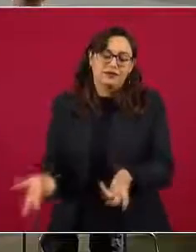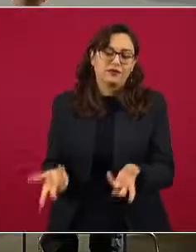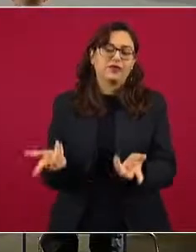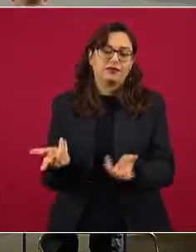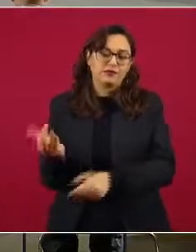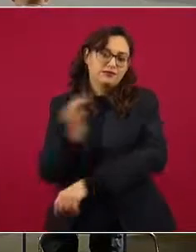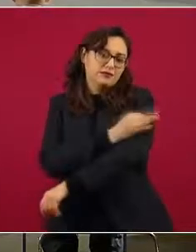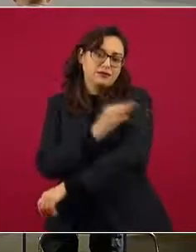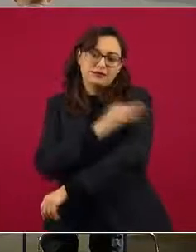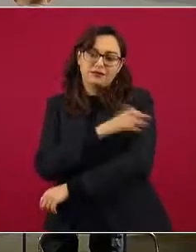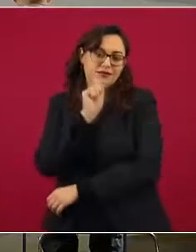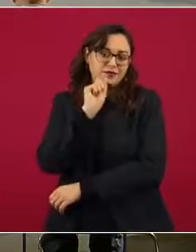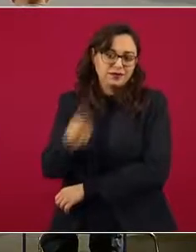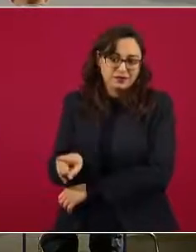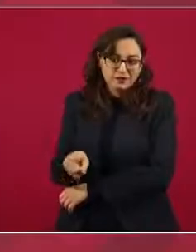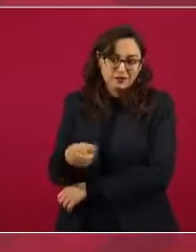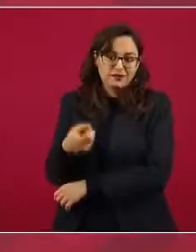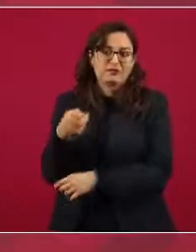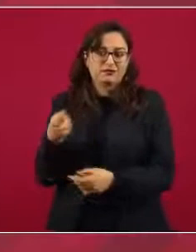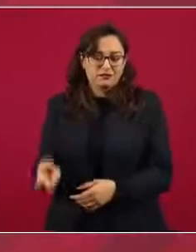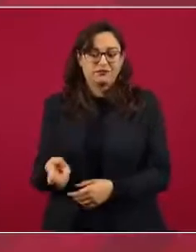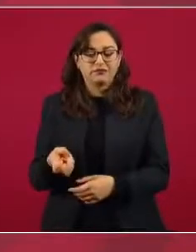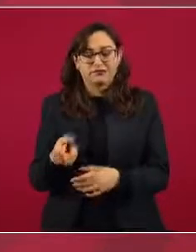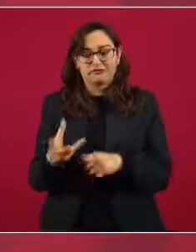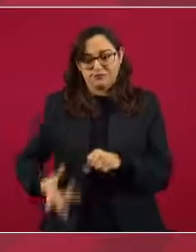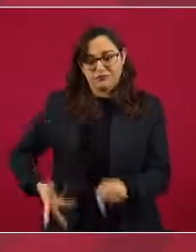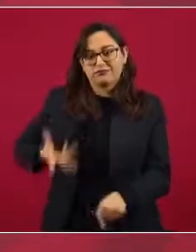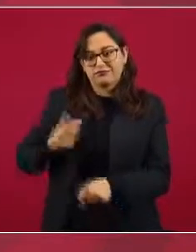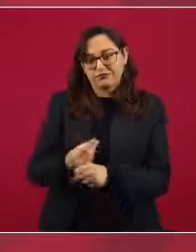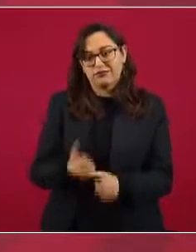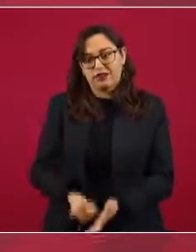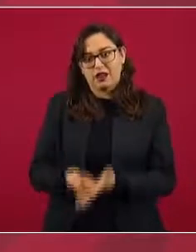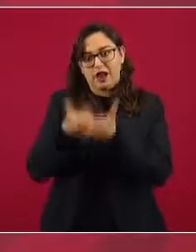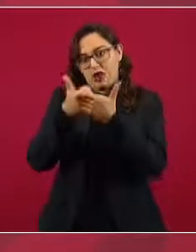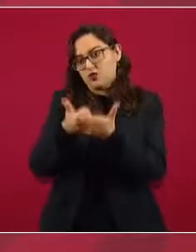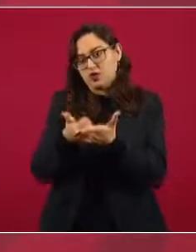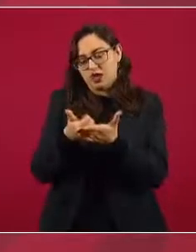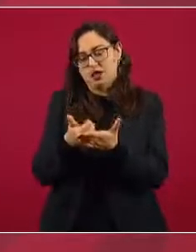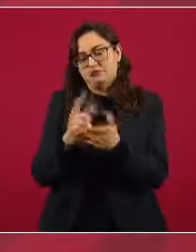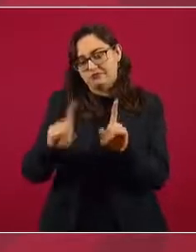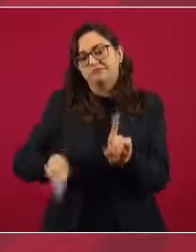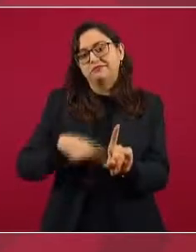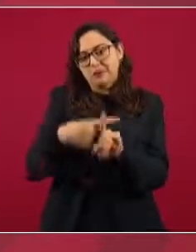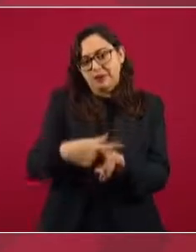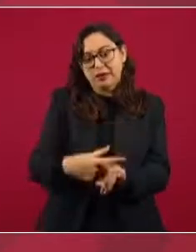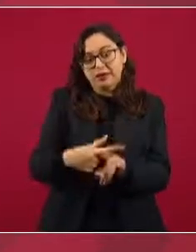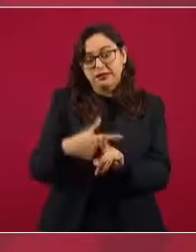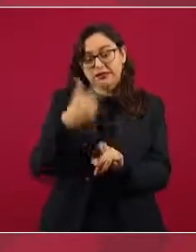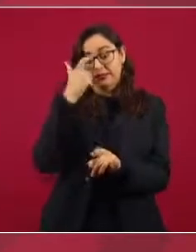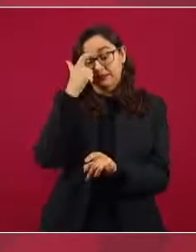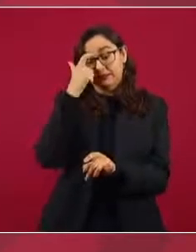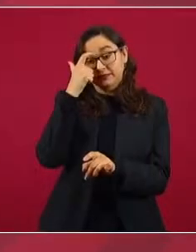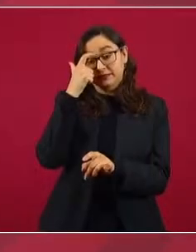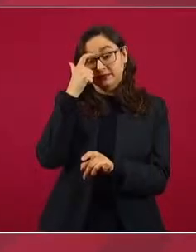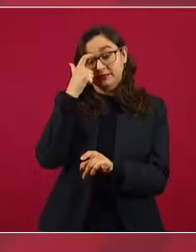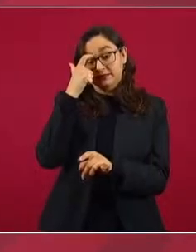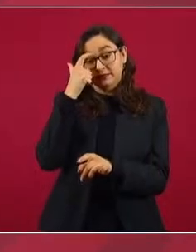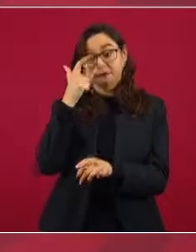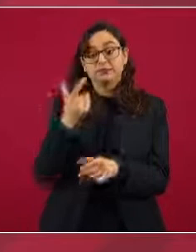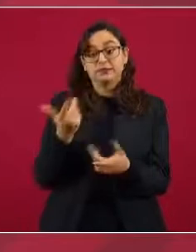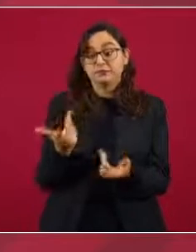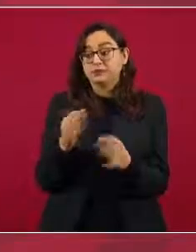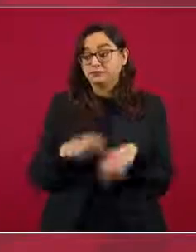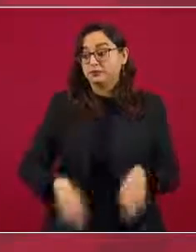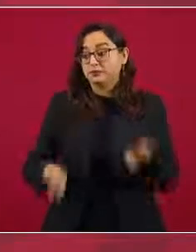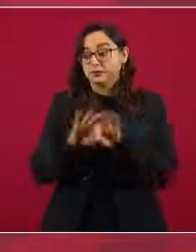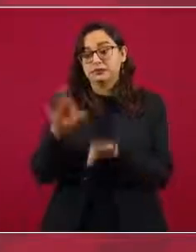vienen de fuera. Entonces es una cuestión adicional que también creemos es parte de este reconocimiento, y